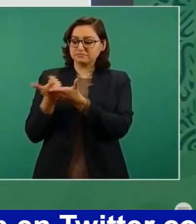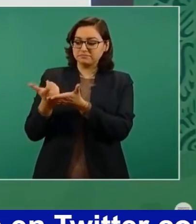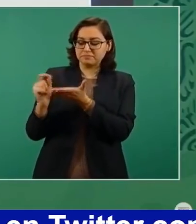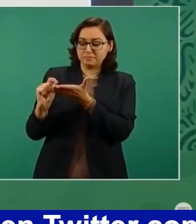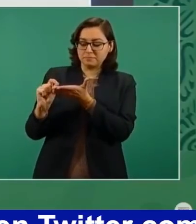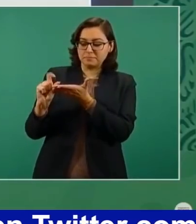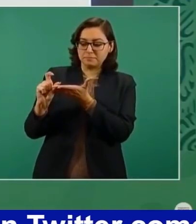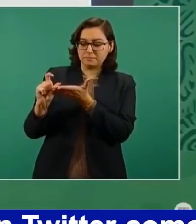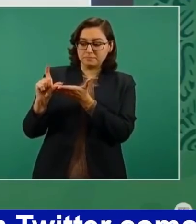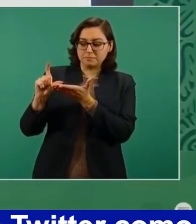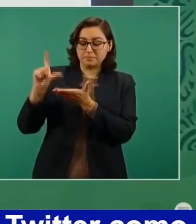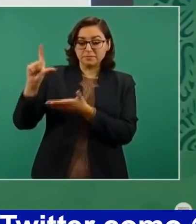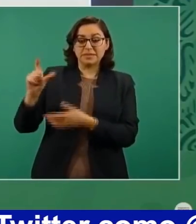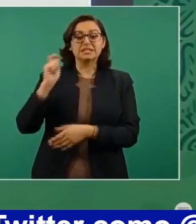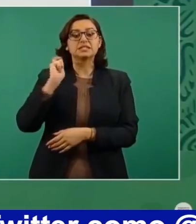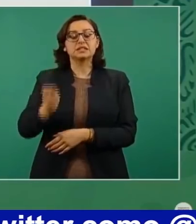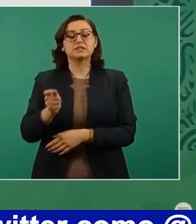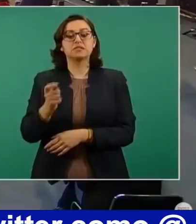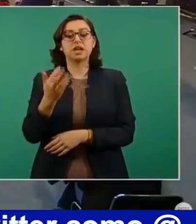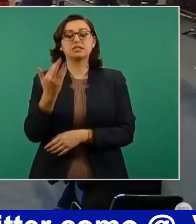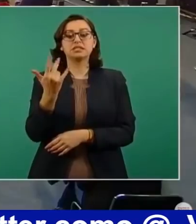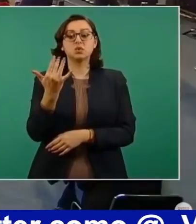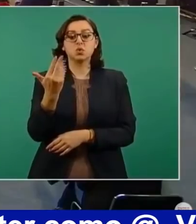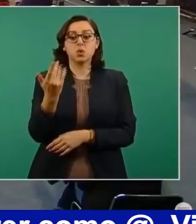alrededor del 55%.